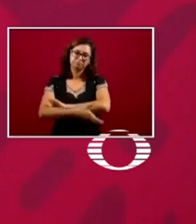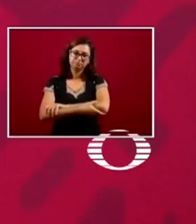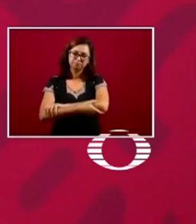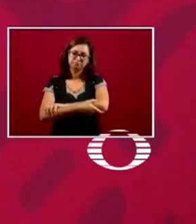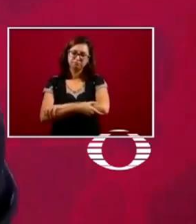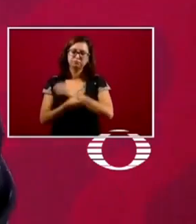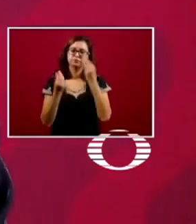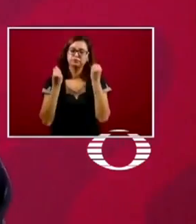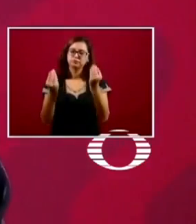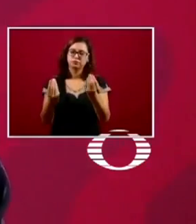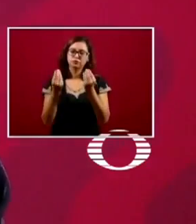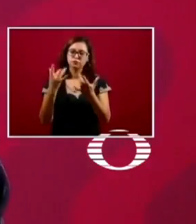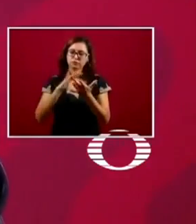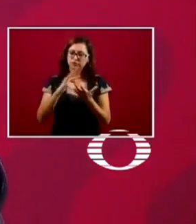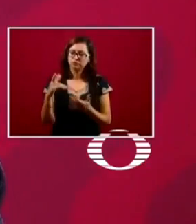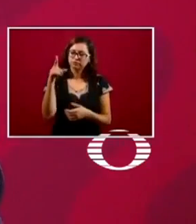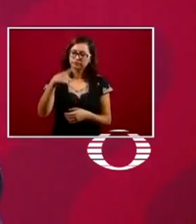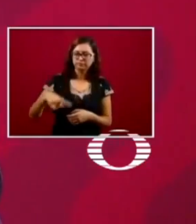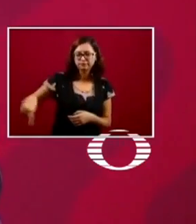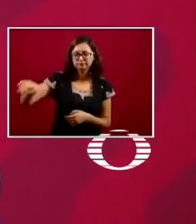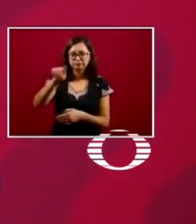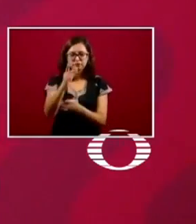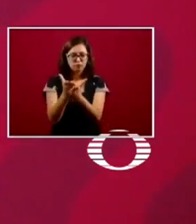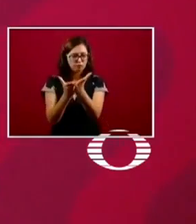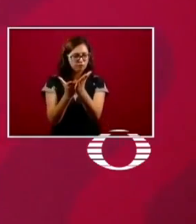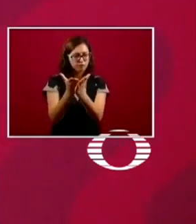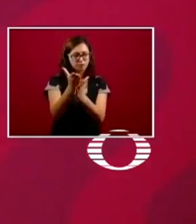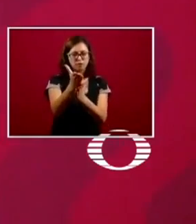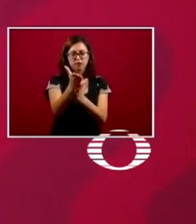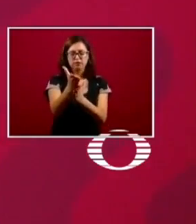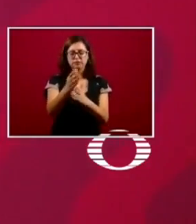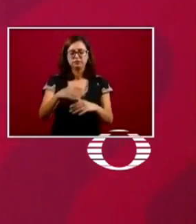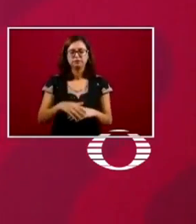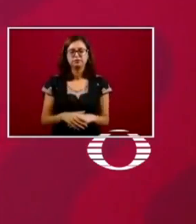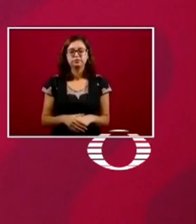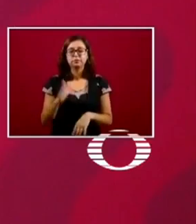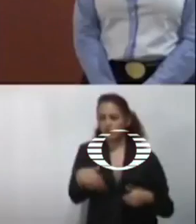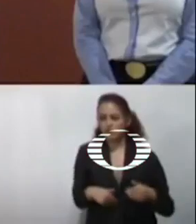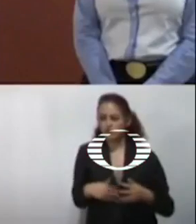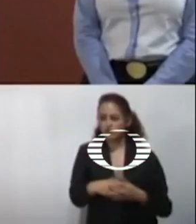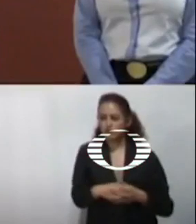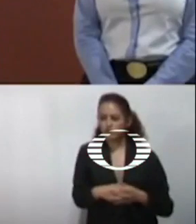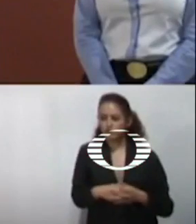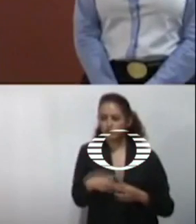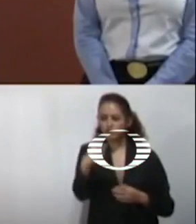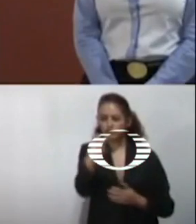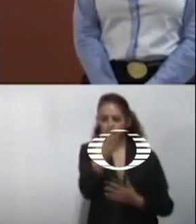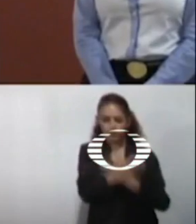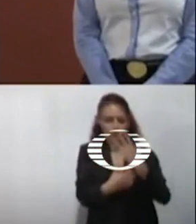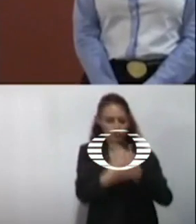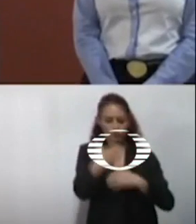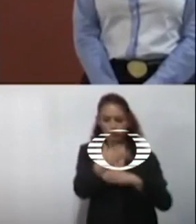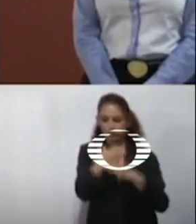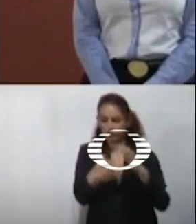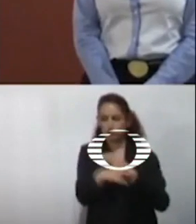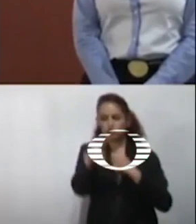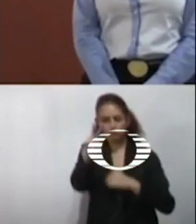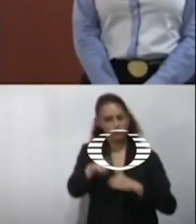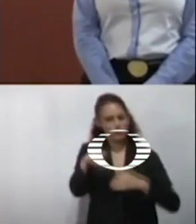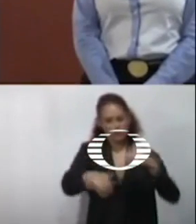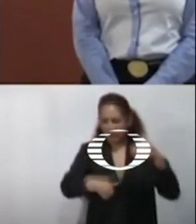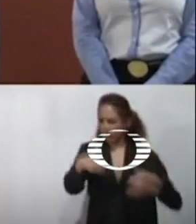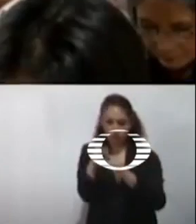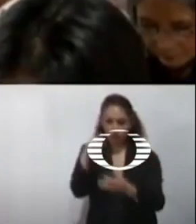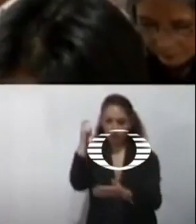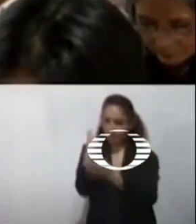y agradecerles por su lealtad, sobre todo a México. El gobernador de Michoacán también condenó estos actos